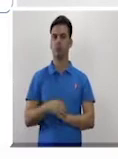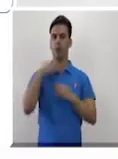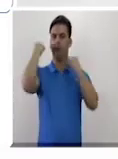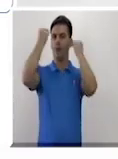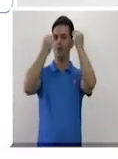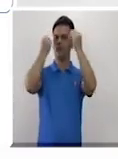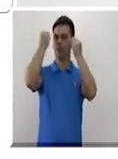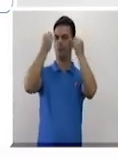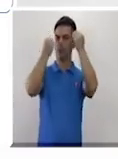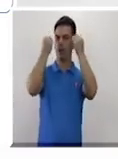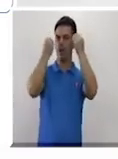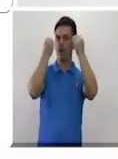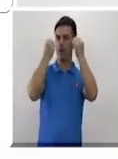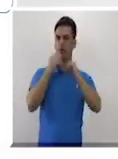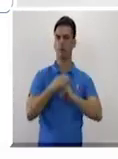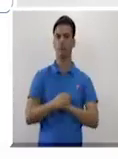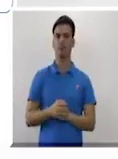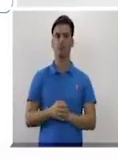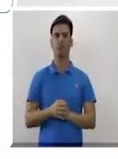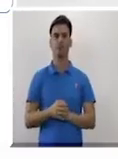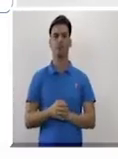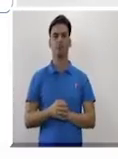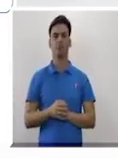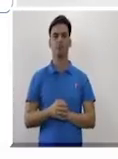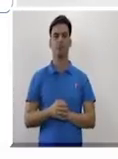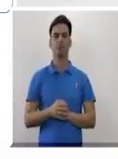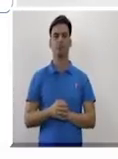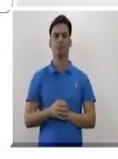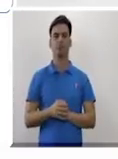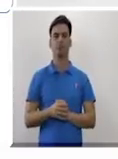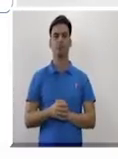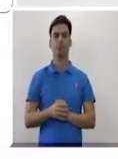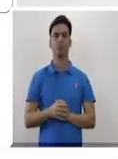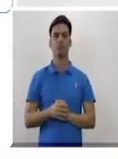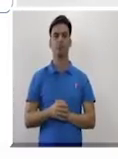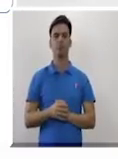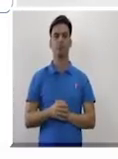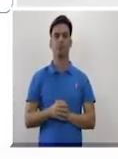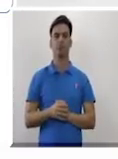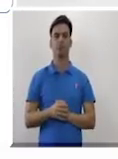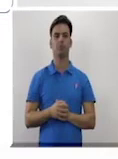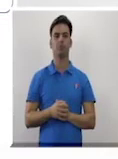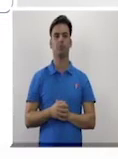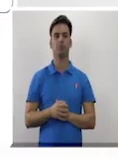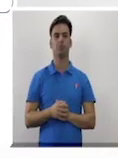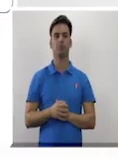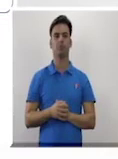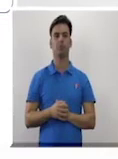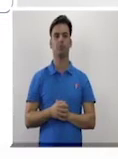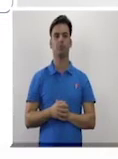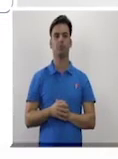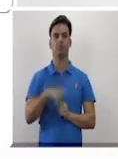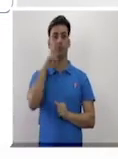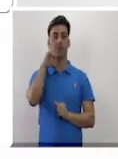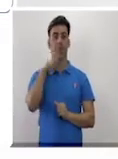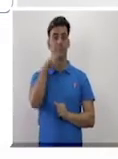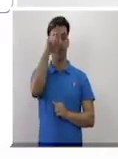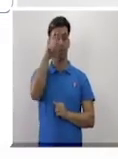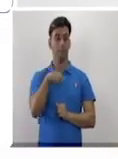valor de la abscisa en el vértice. La función a la